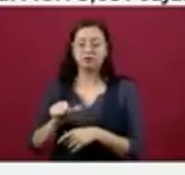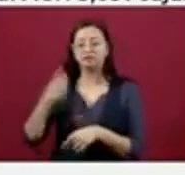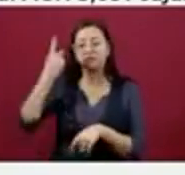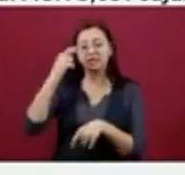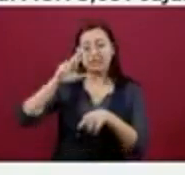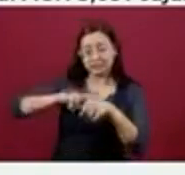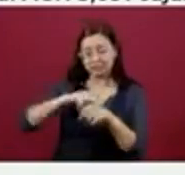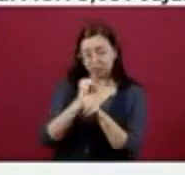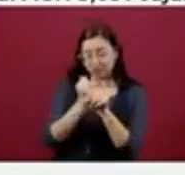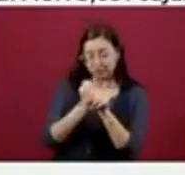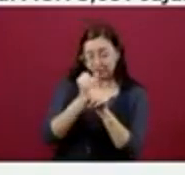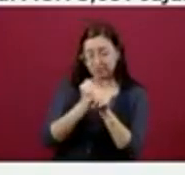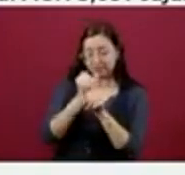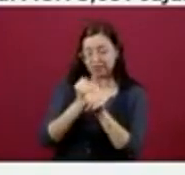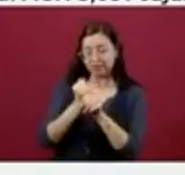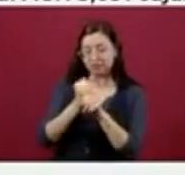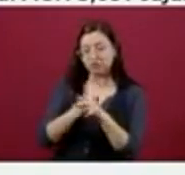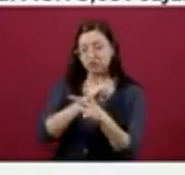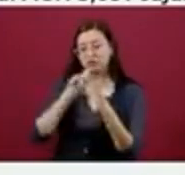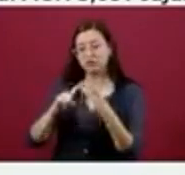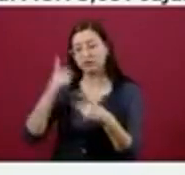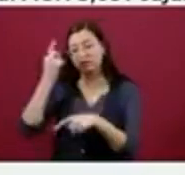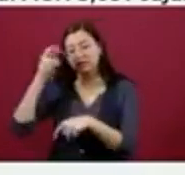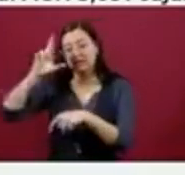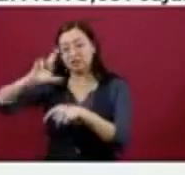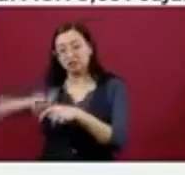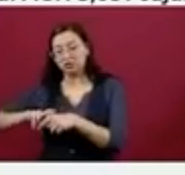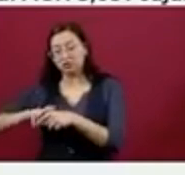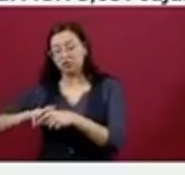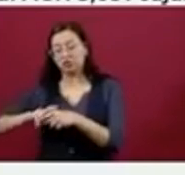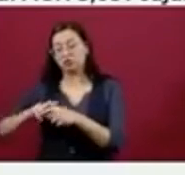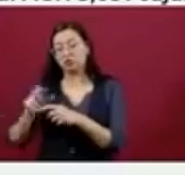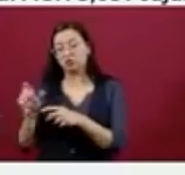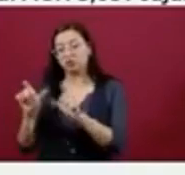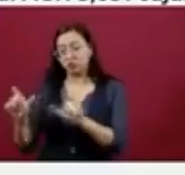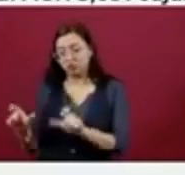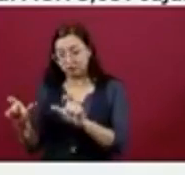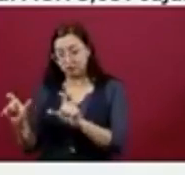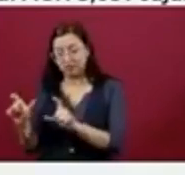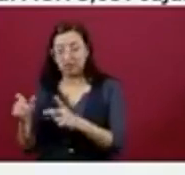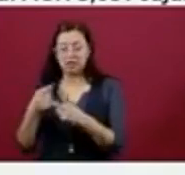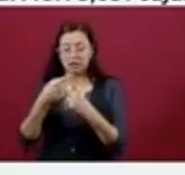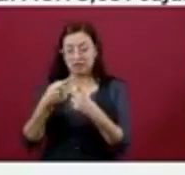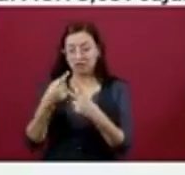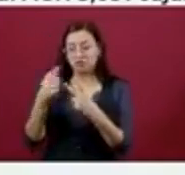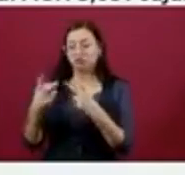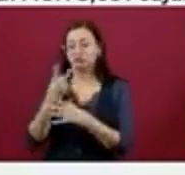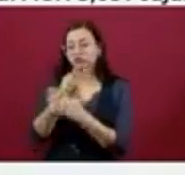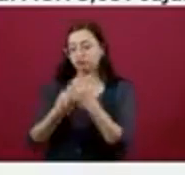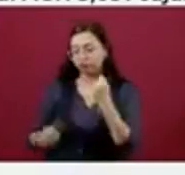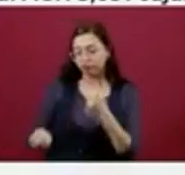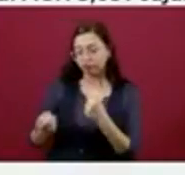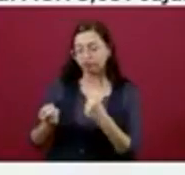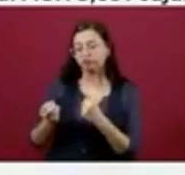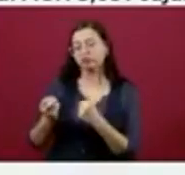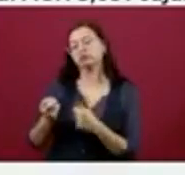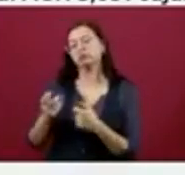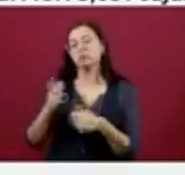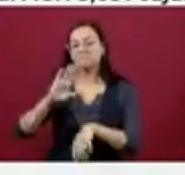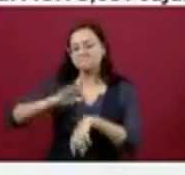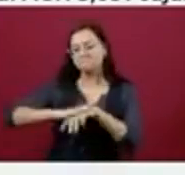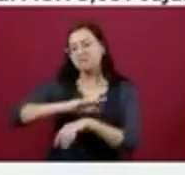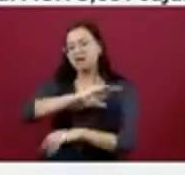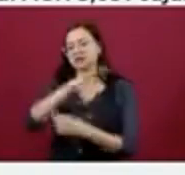de Investigación y Seguridad Nacional, perdón, con la creación de esta dirección, se transfirieron otros